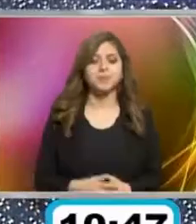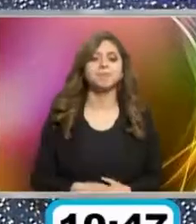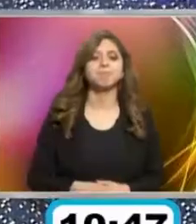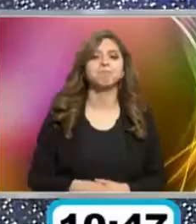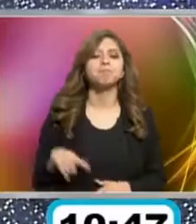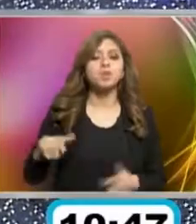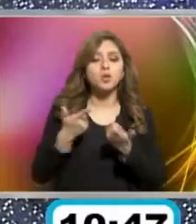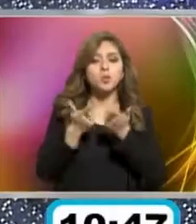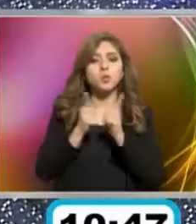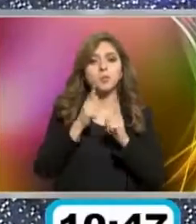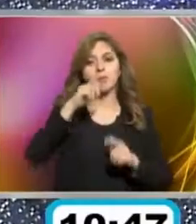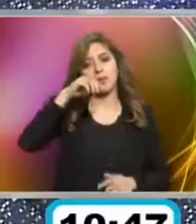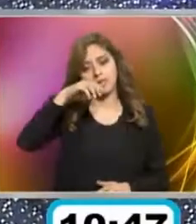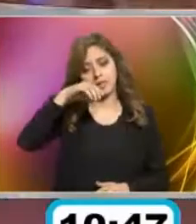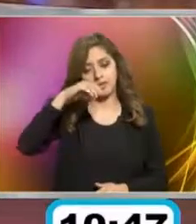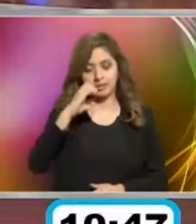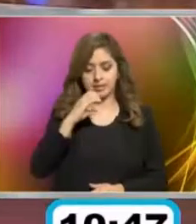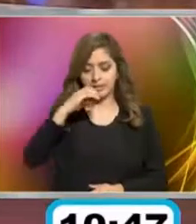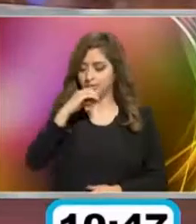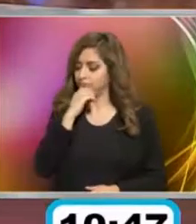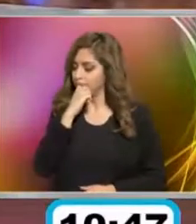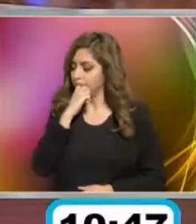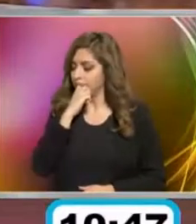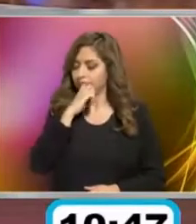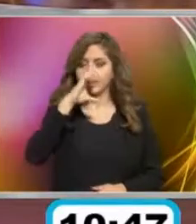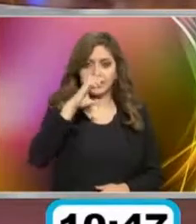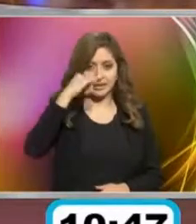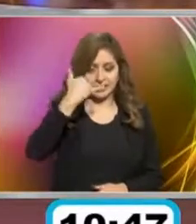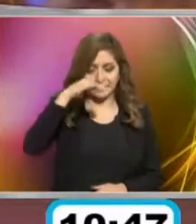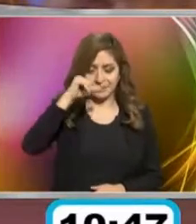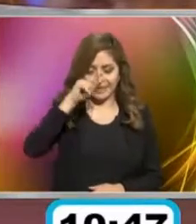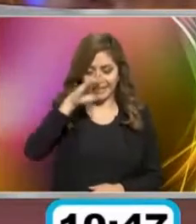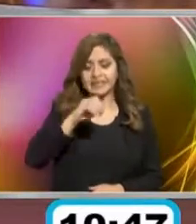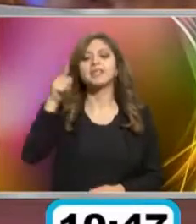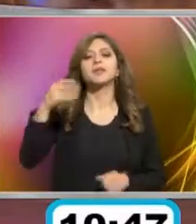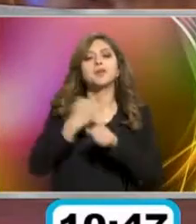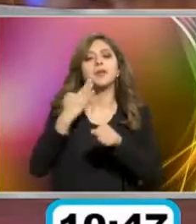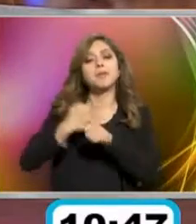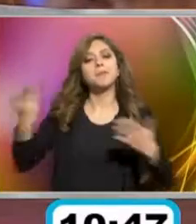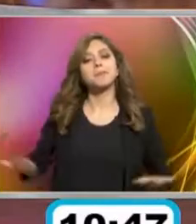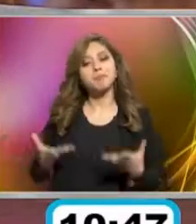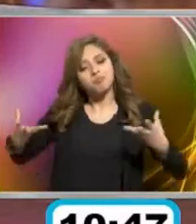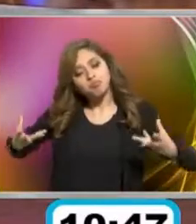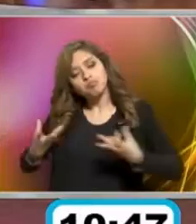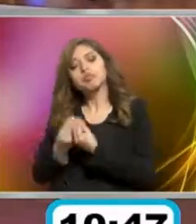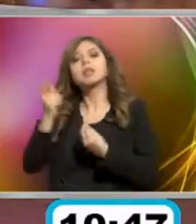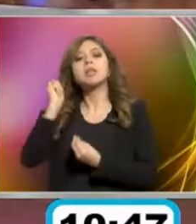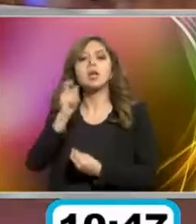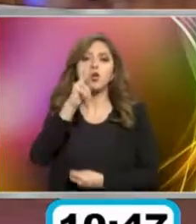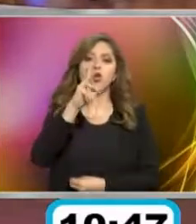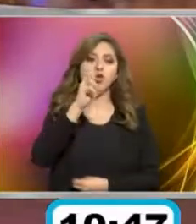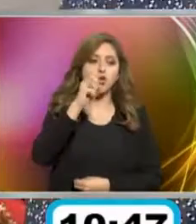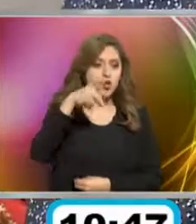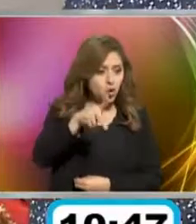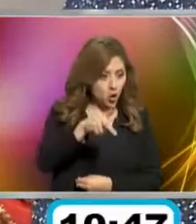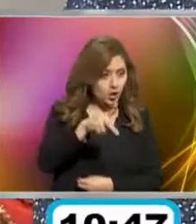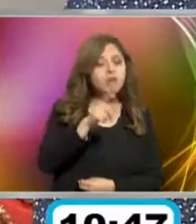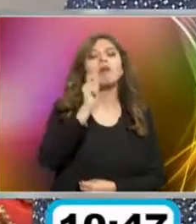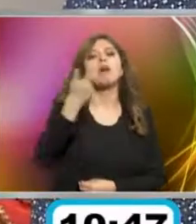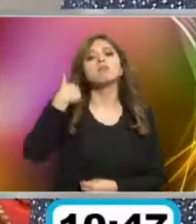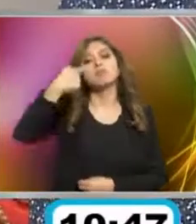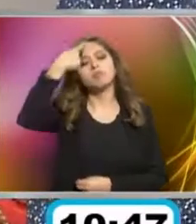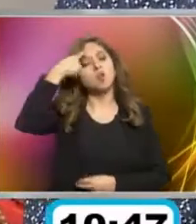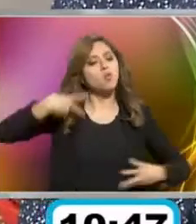está formado por 5 integrantes, pero que estaban en otras bandas. Ajá. Ya llevamos un rato en la escena del rock independiente, y